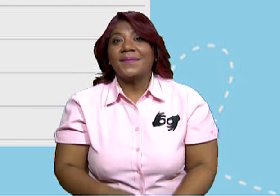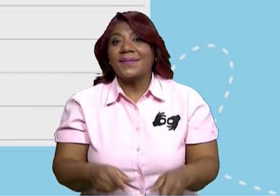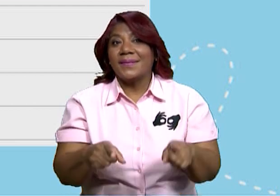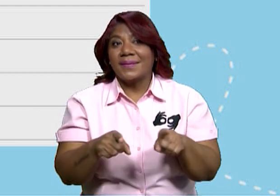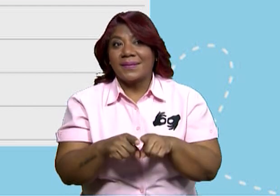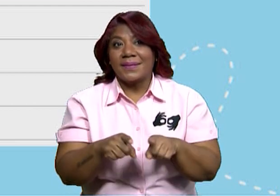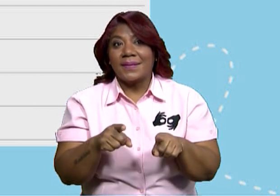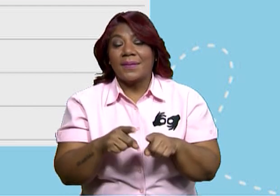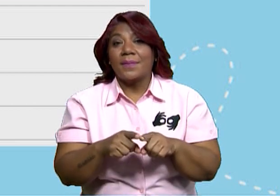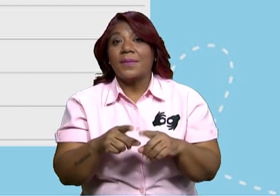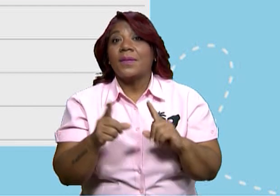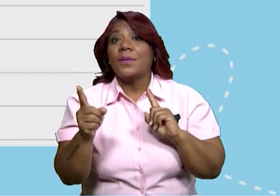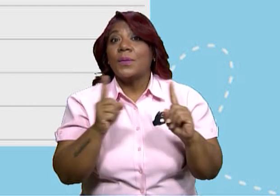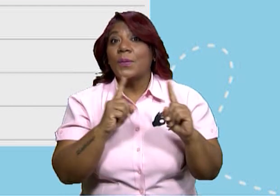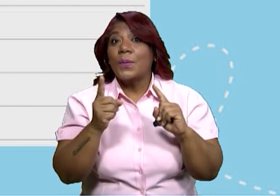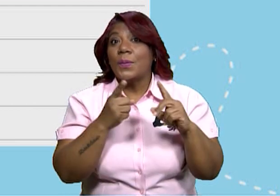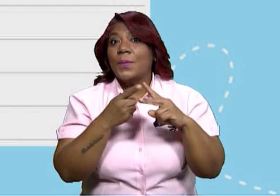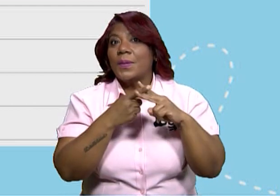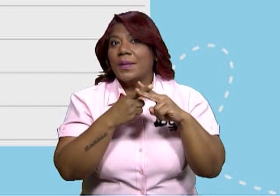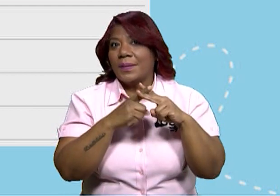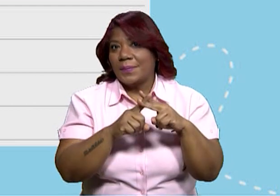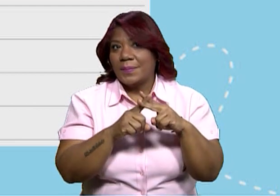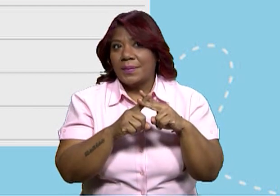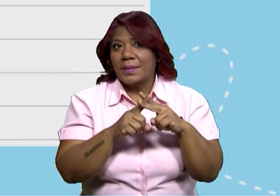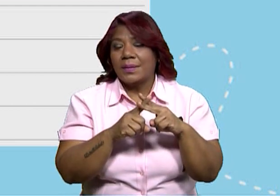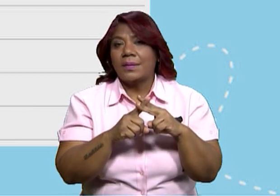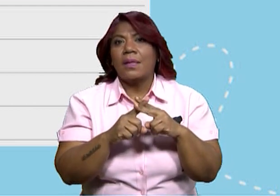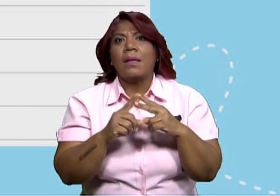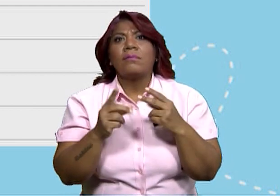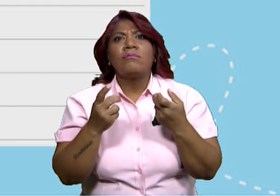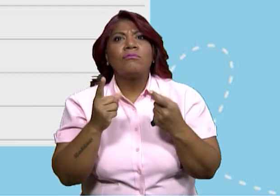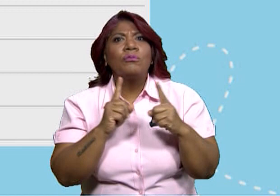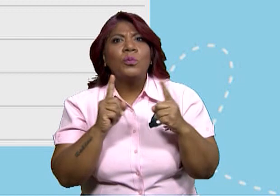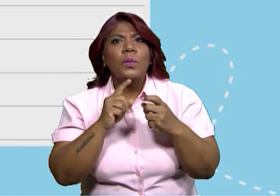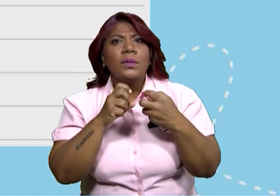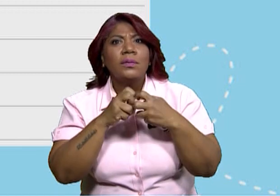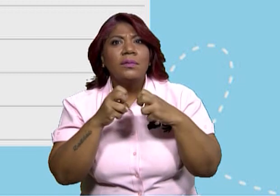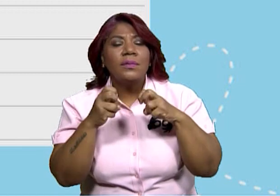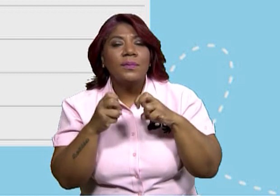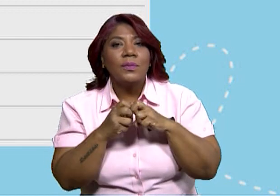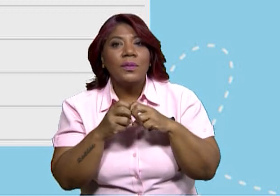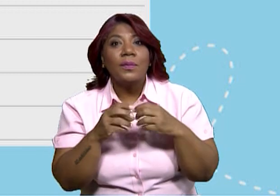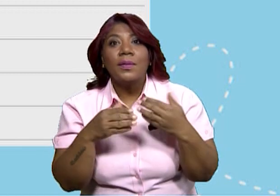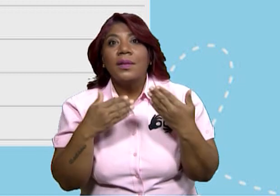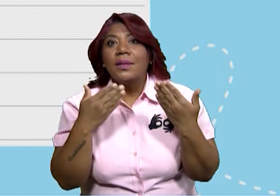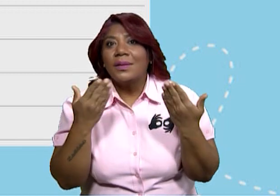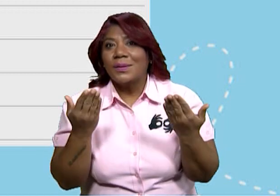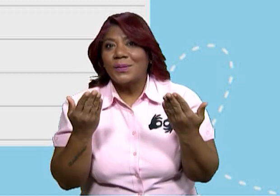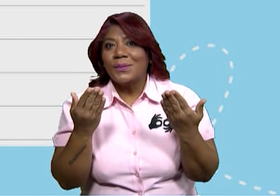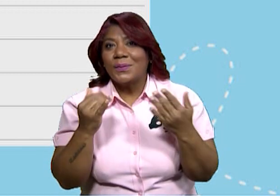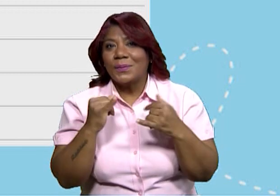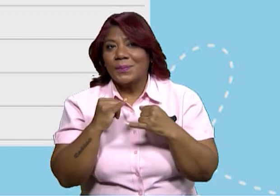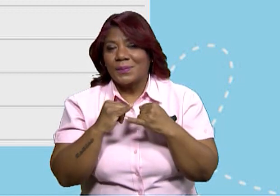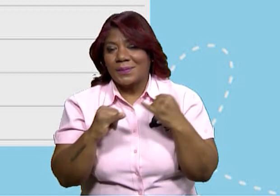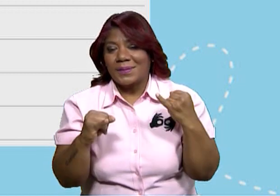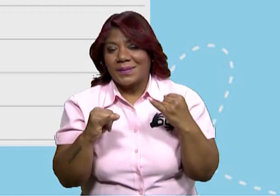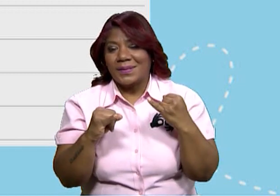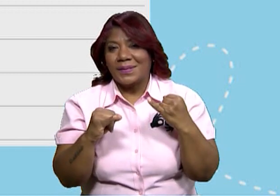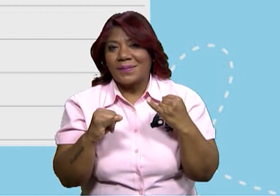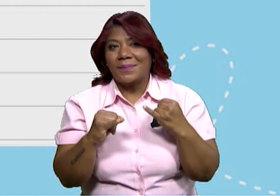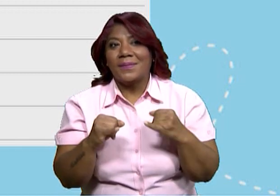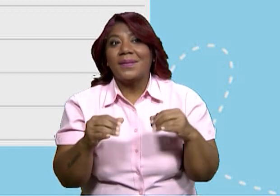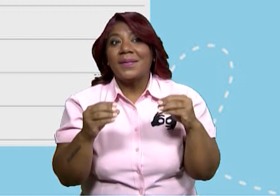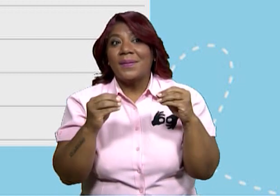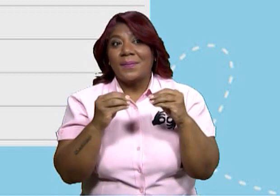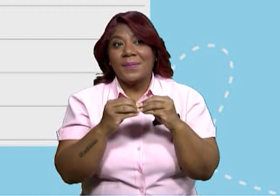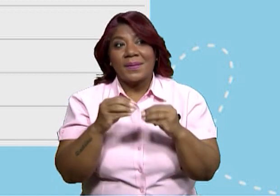el inicio, el nudo y el desenlace. Pero nos vamos a enfocar, recuerden, en buscar las palabras aguda, grave